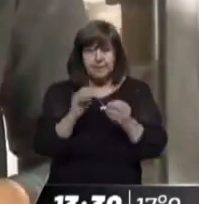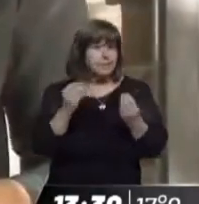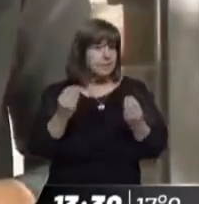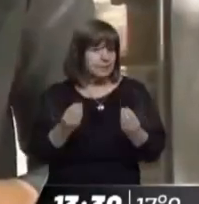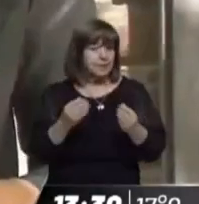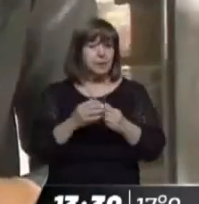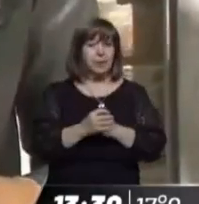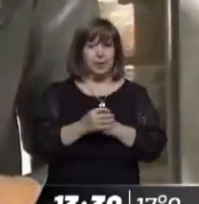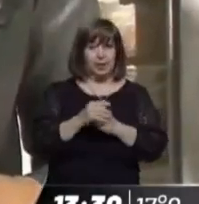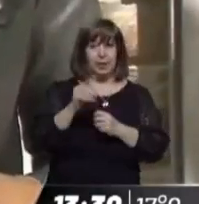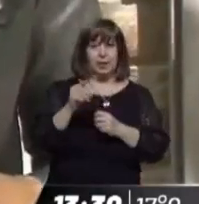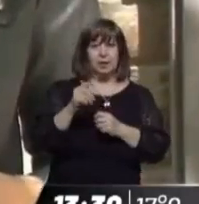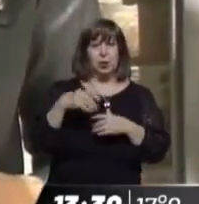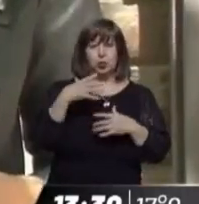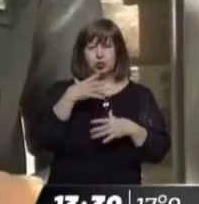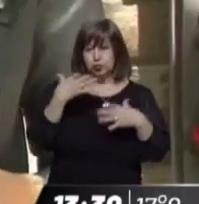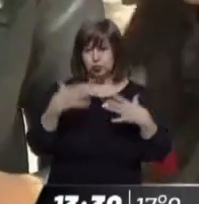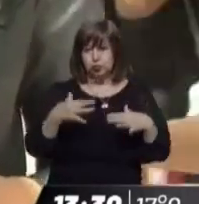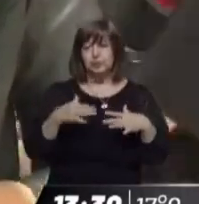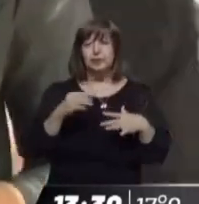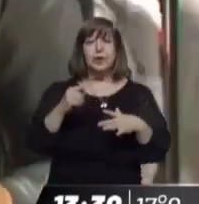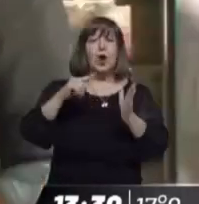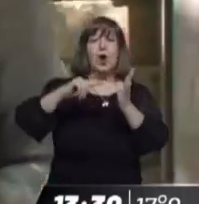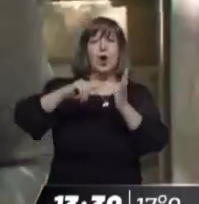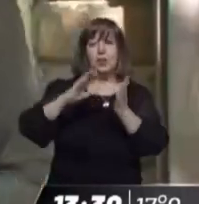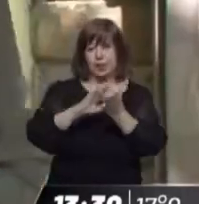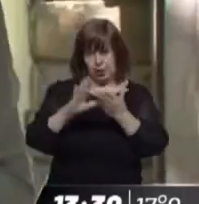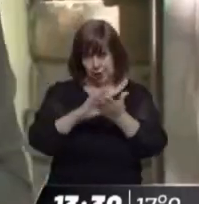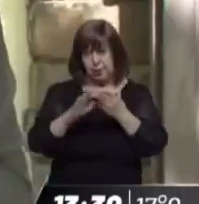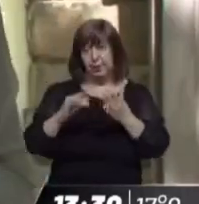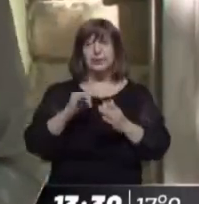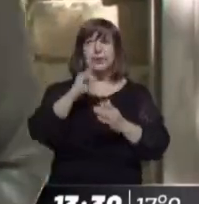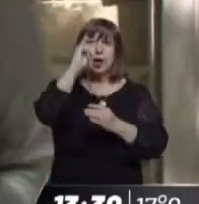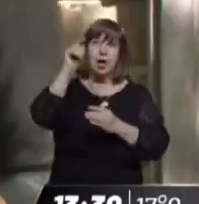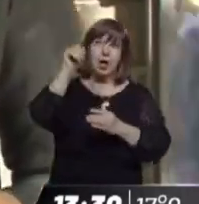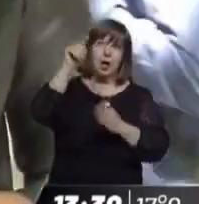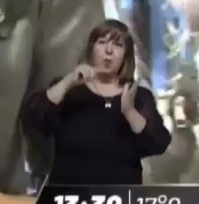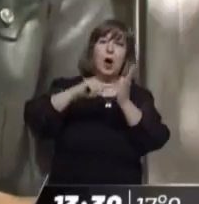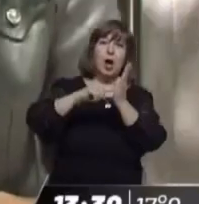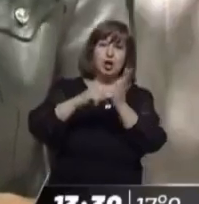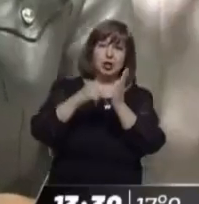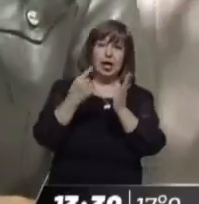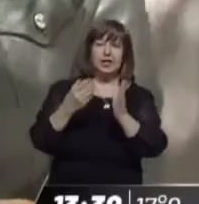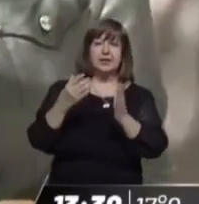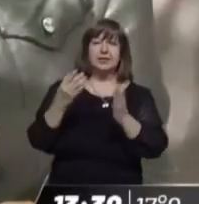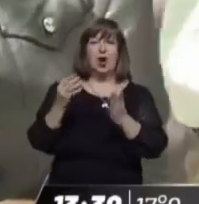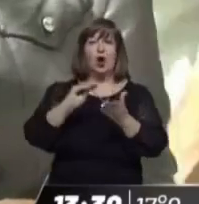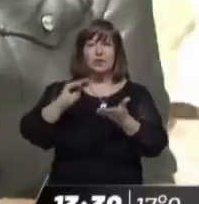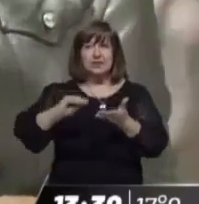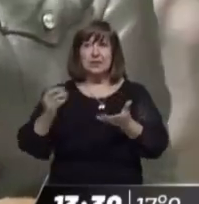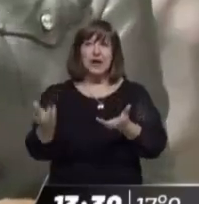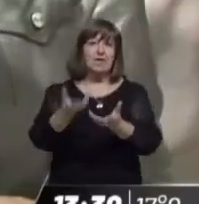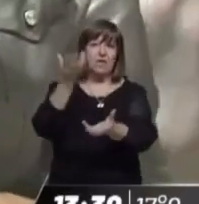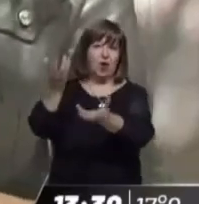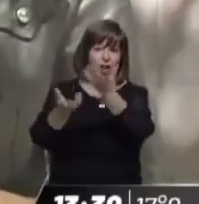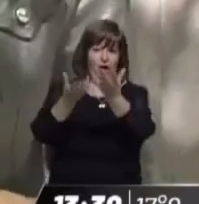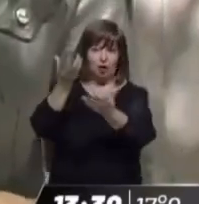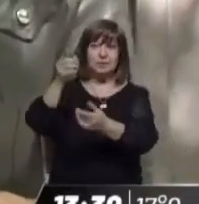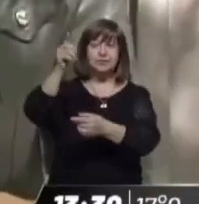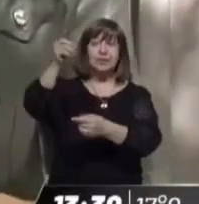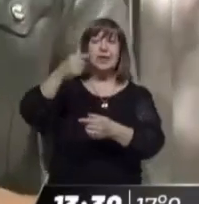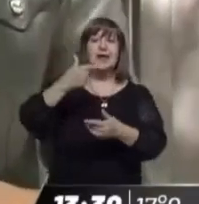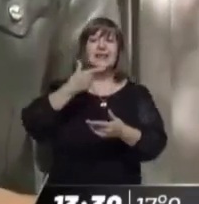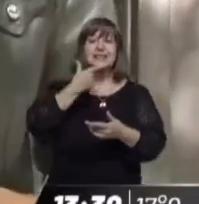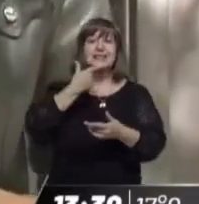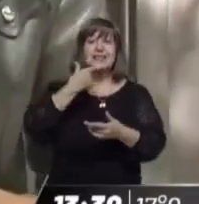Está bastante complicada la situación porque un incendio, ustedes bien lo decían que hubo en Buenos Aires, está afectando todo lo que